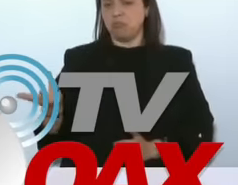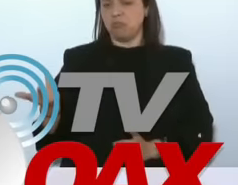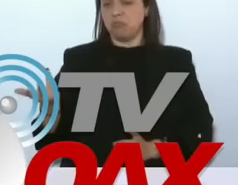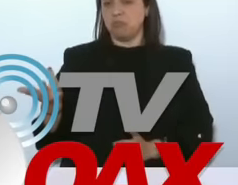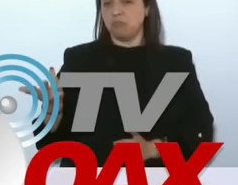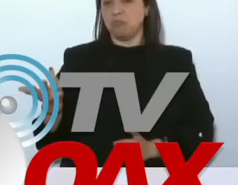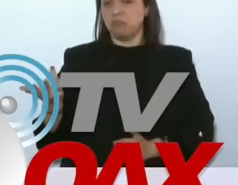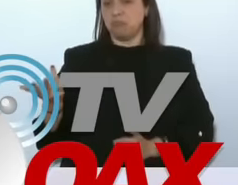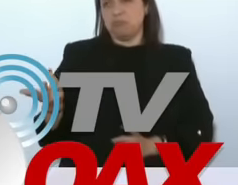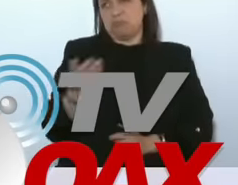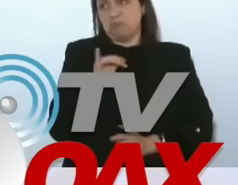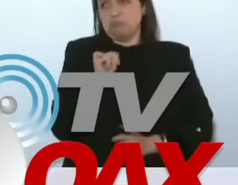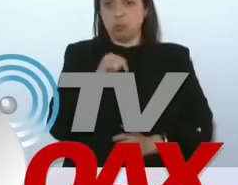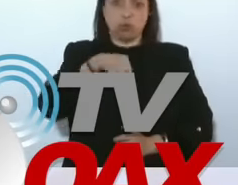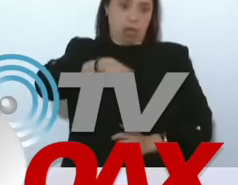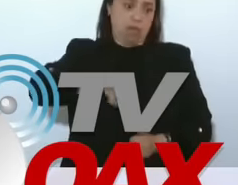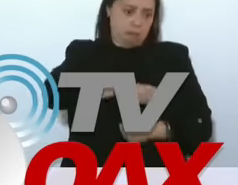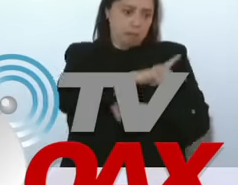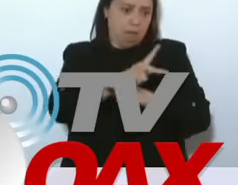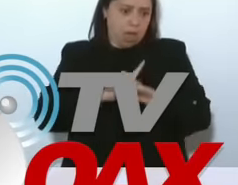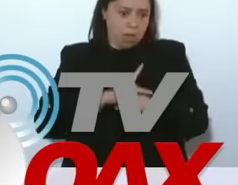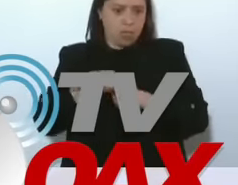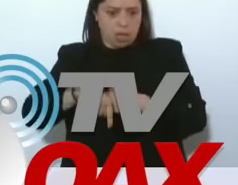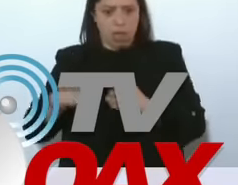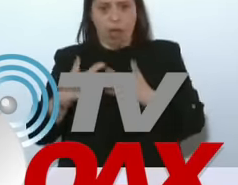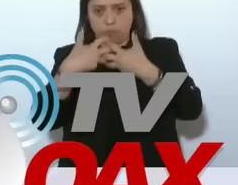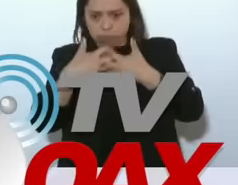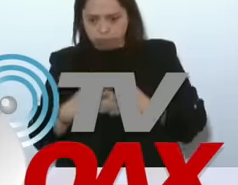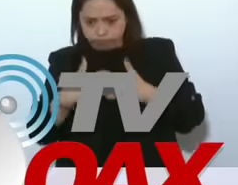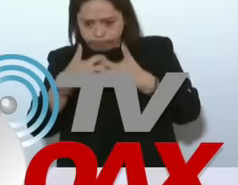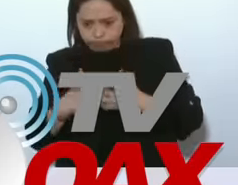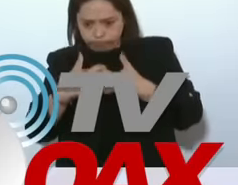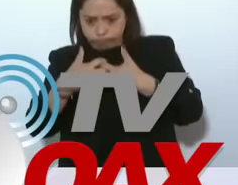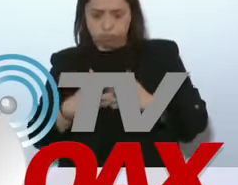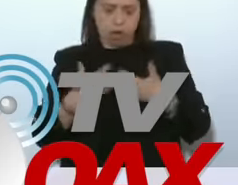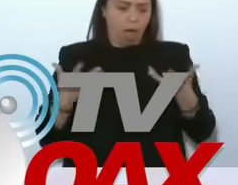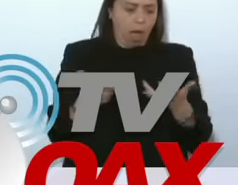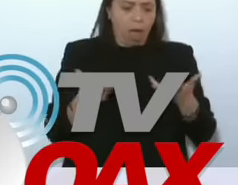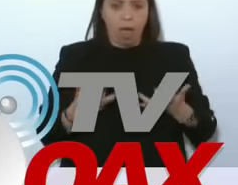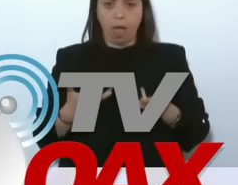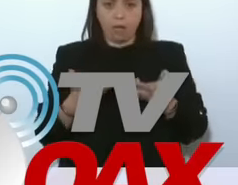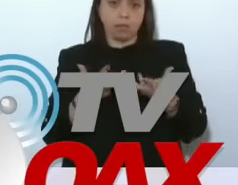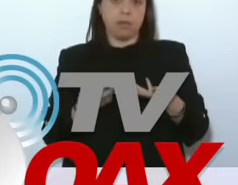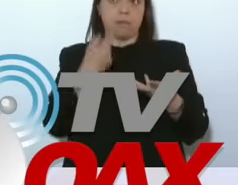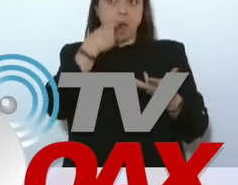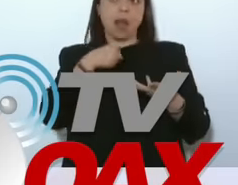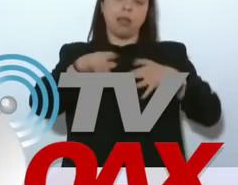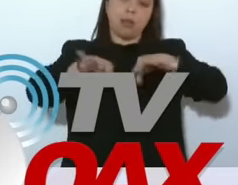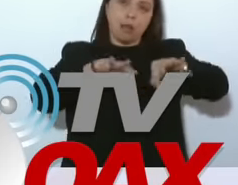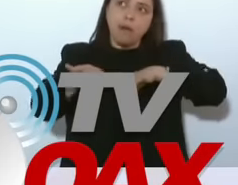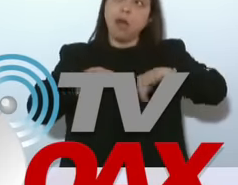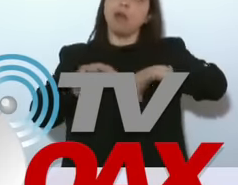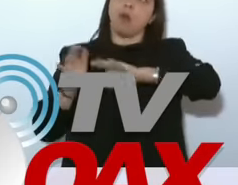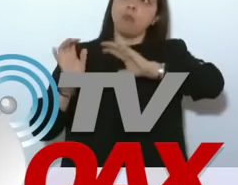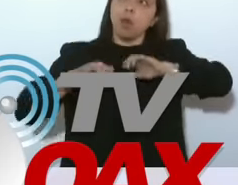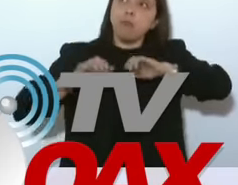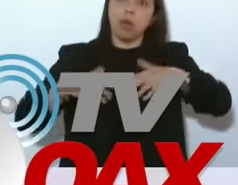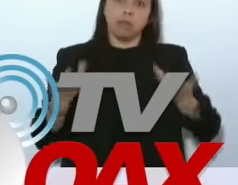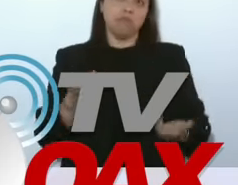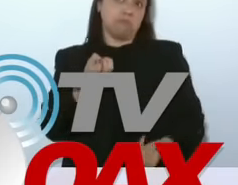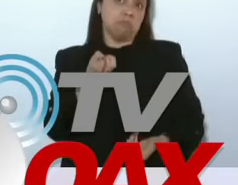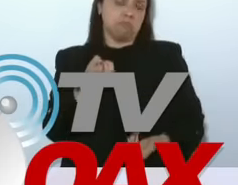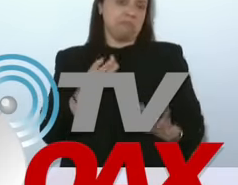El comprar aquí, si aquí se producen, si aquí se dan empleos, pero no era eso.